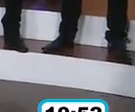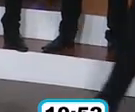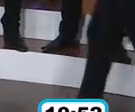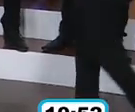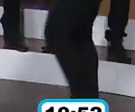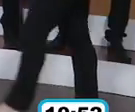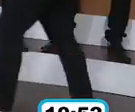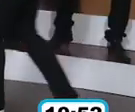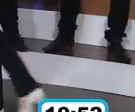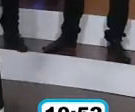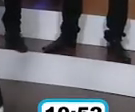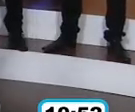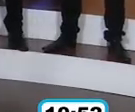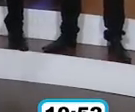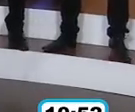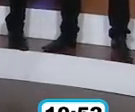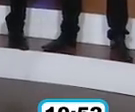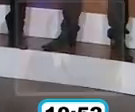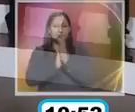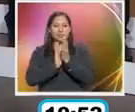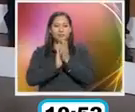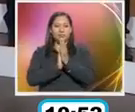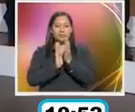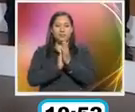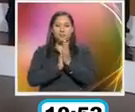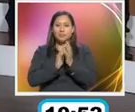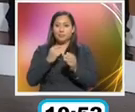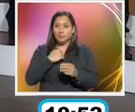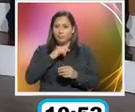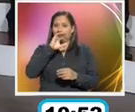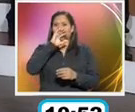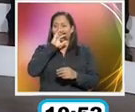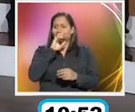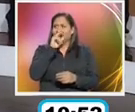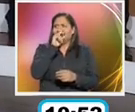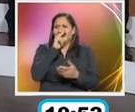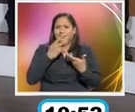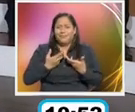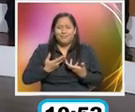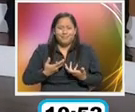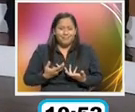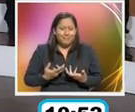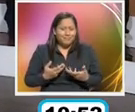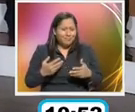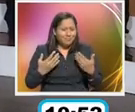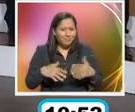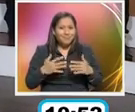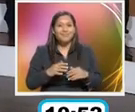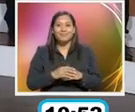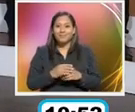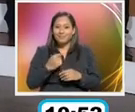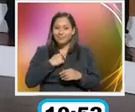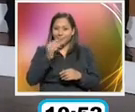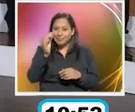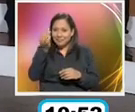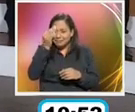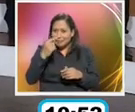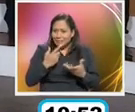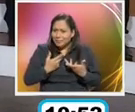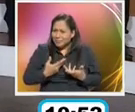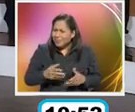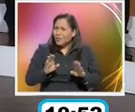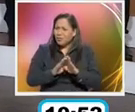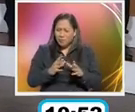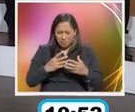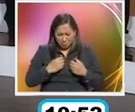Ay, Ay, no. ay, ay. Ay, no, yo me quedé con la angustia. Me quedé con la angustia de que cómo